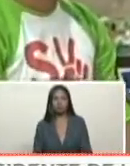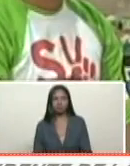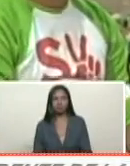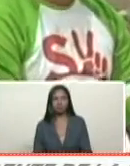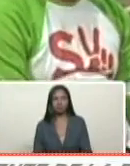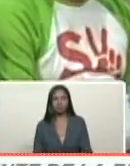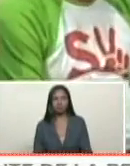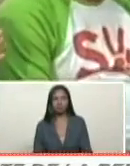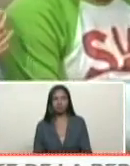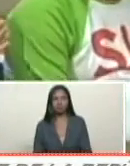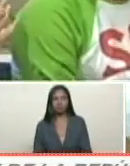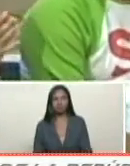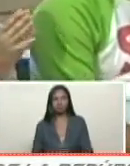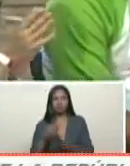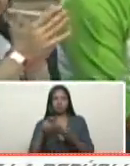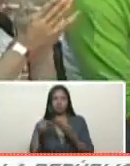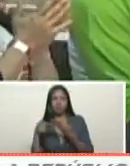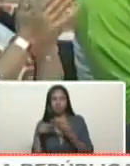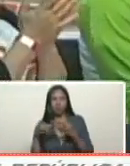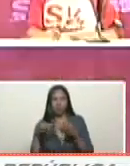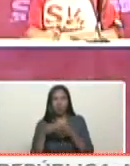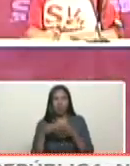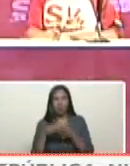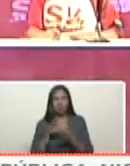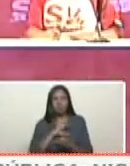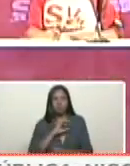Jessica Lalama,